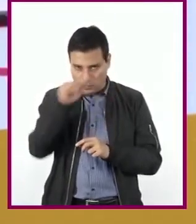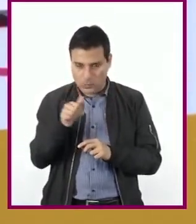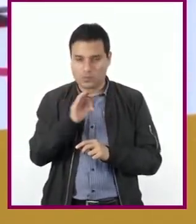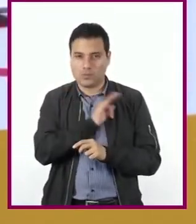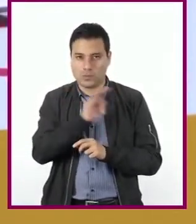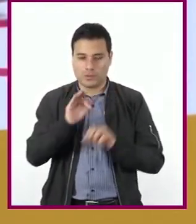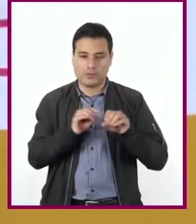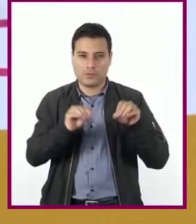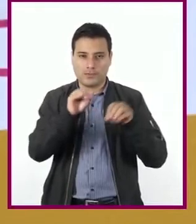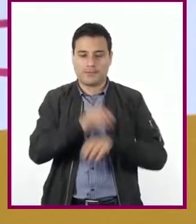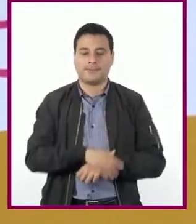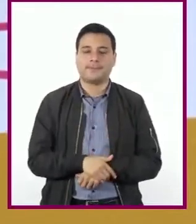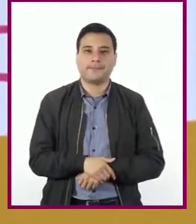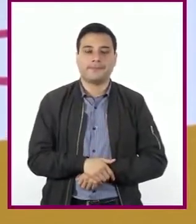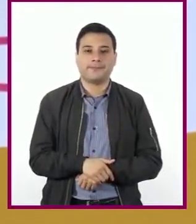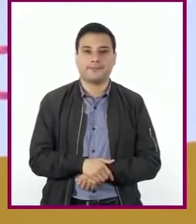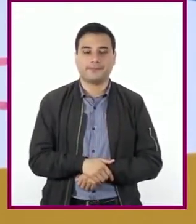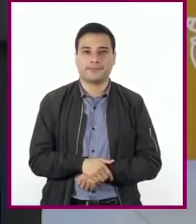Perfecto.